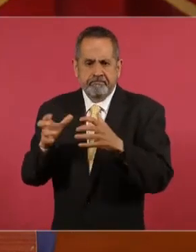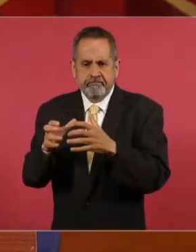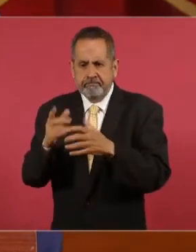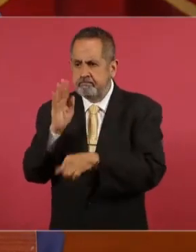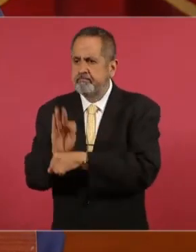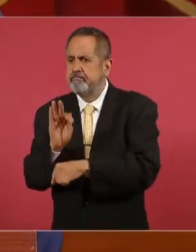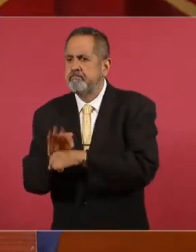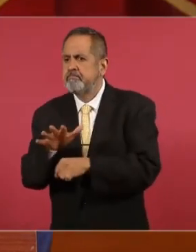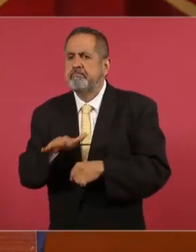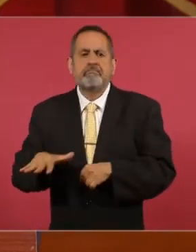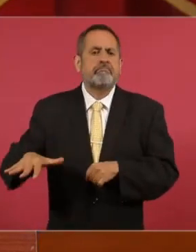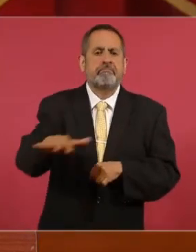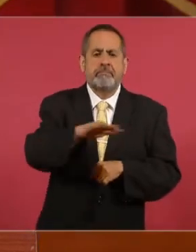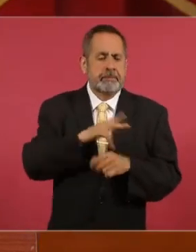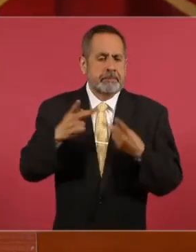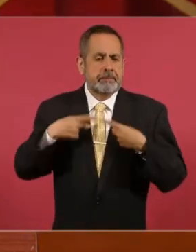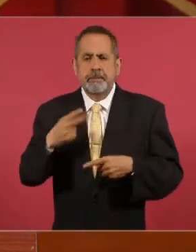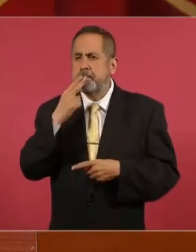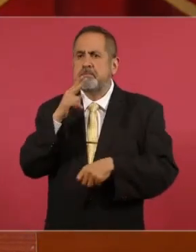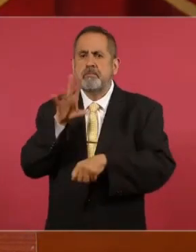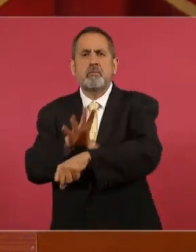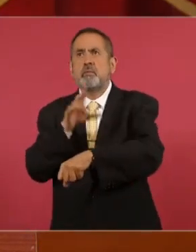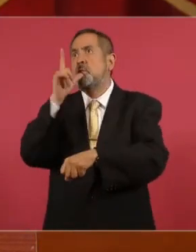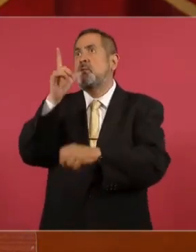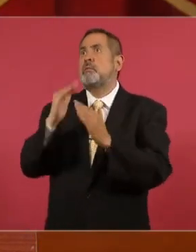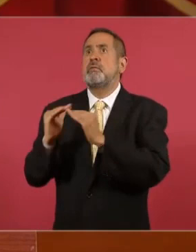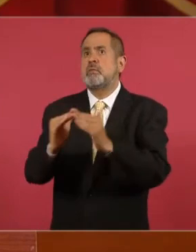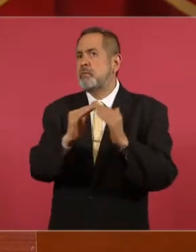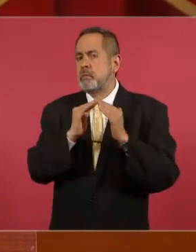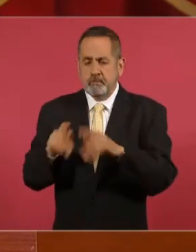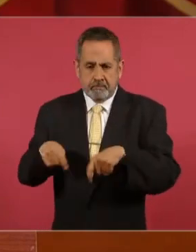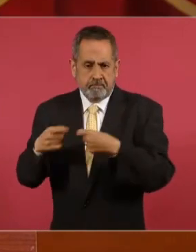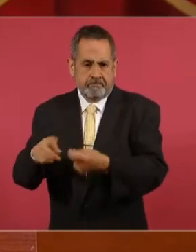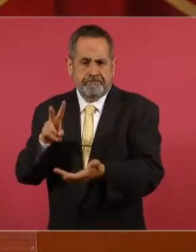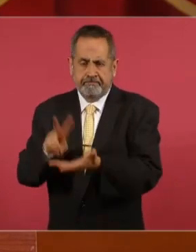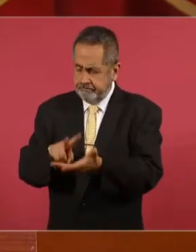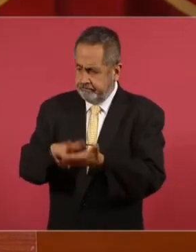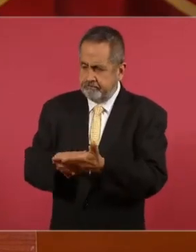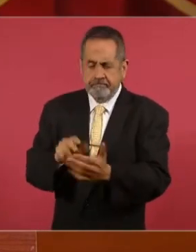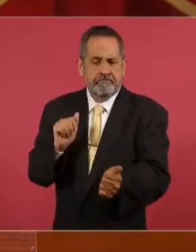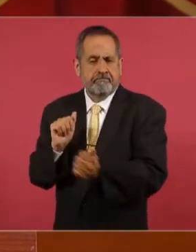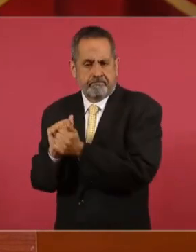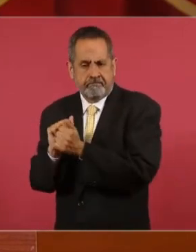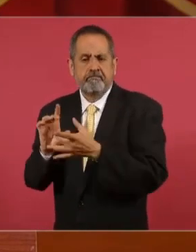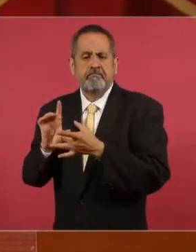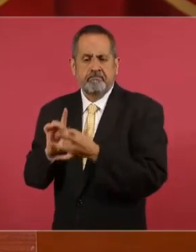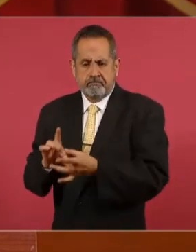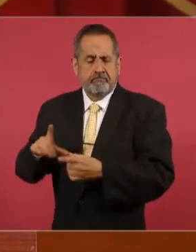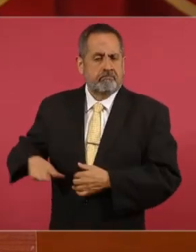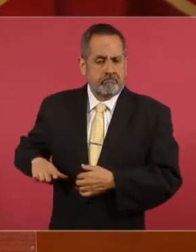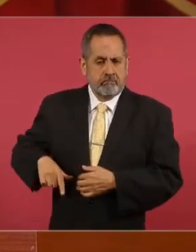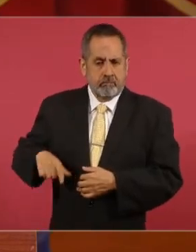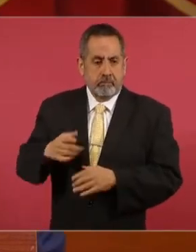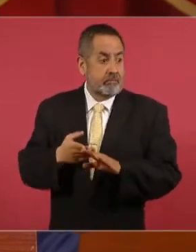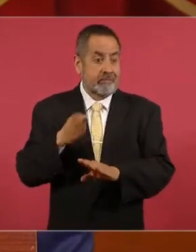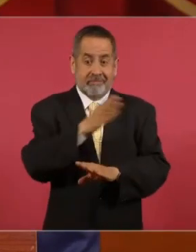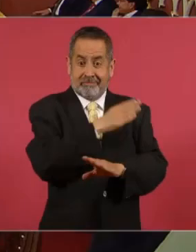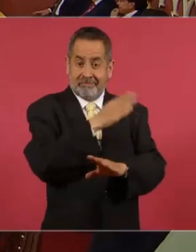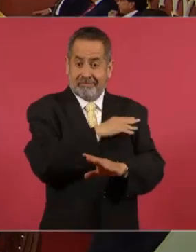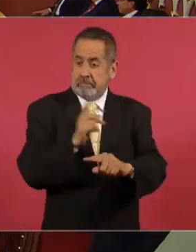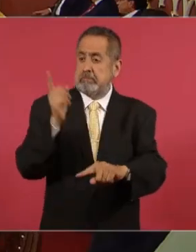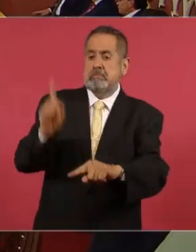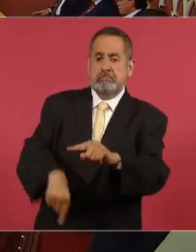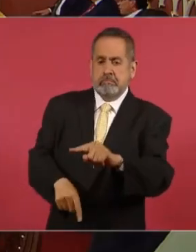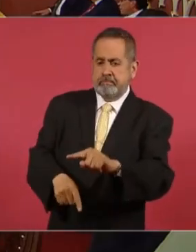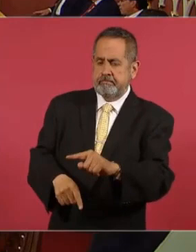los consumidores domésticos y del interés nacional, criterio que le quitaron durante el